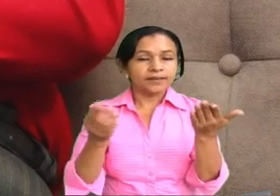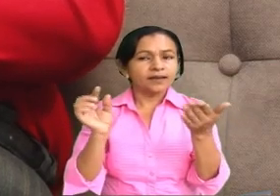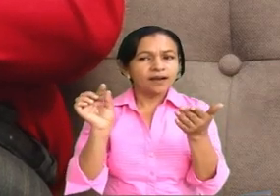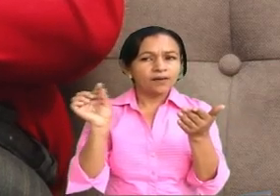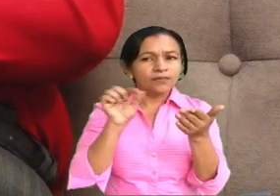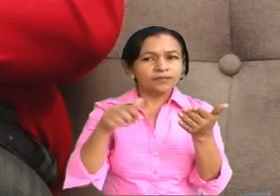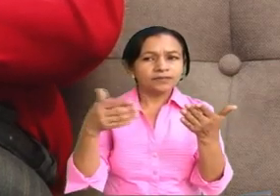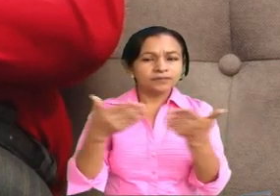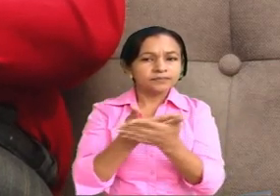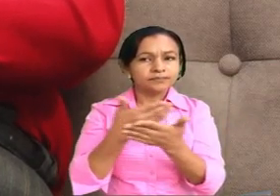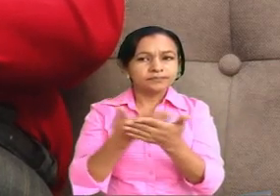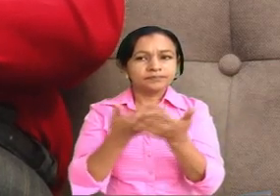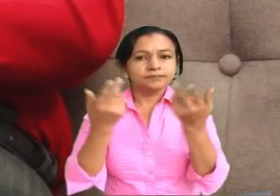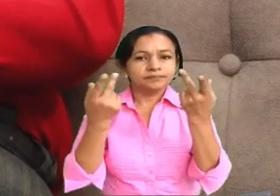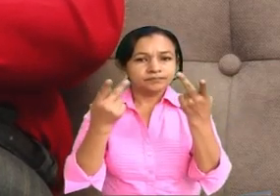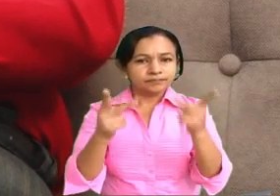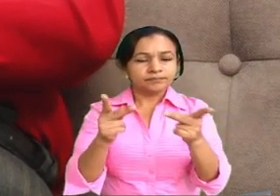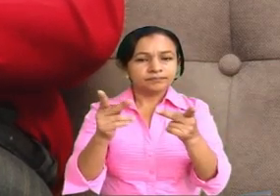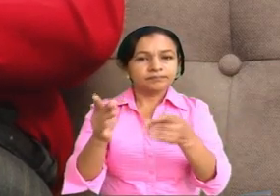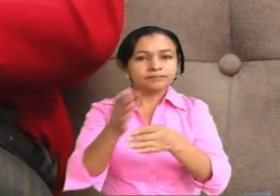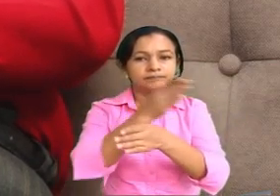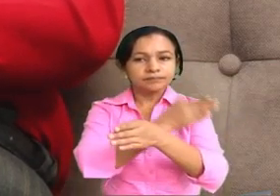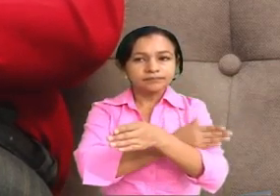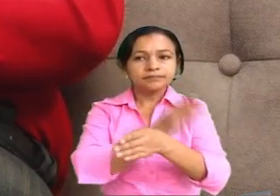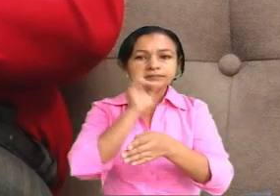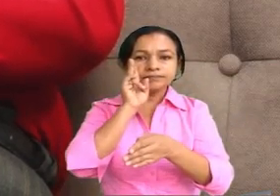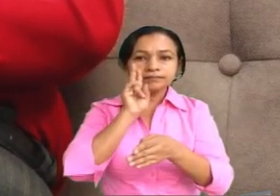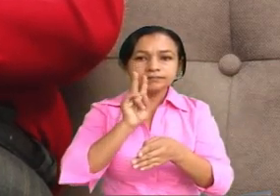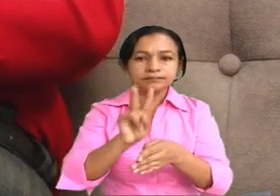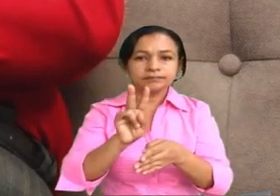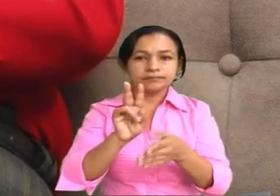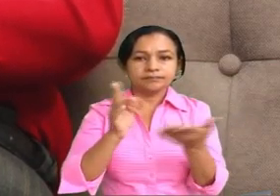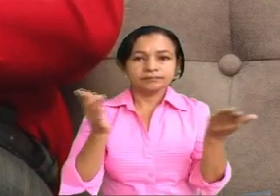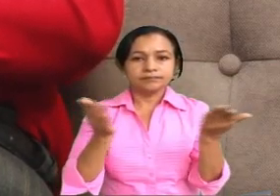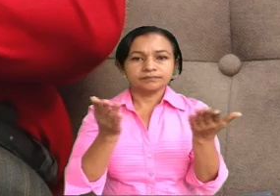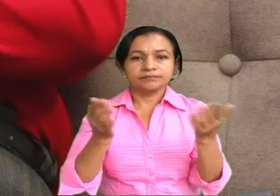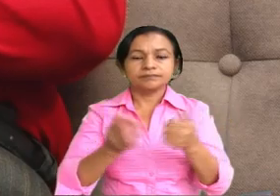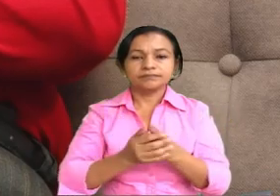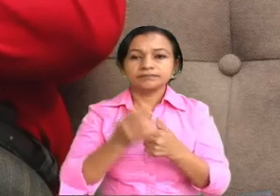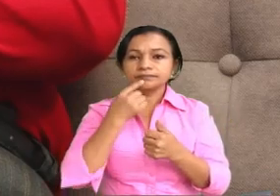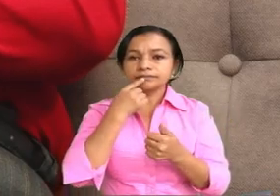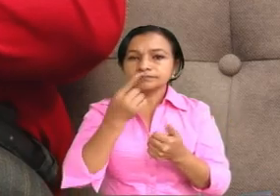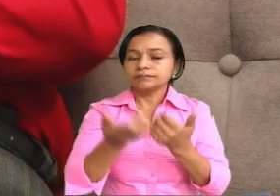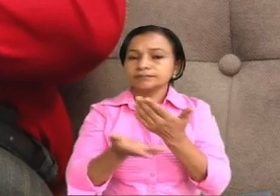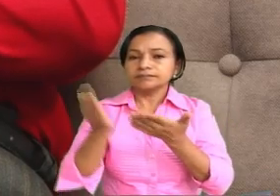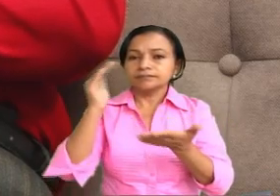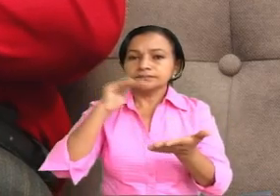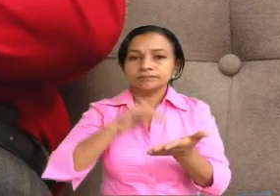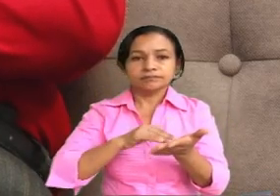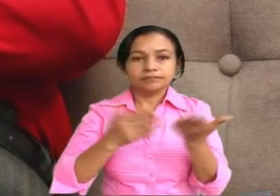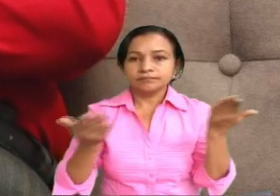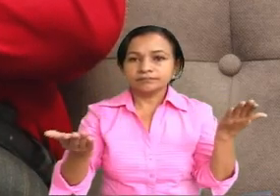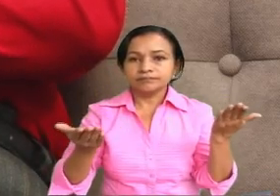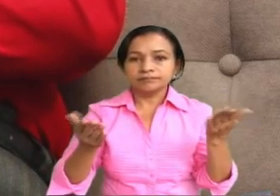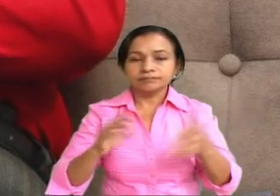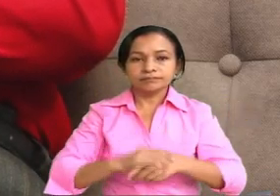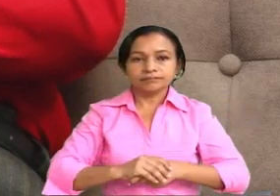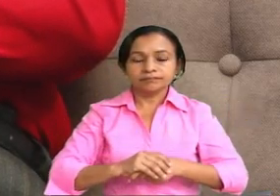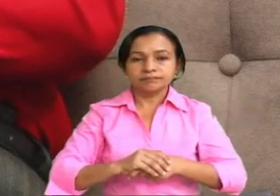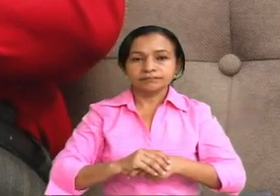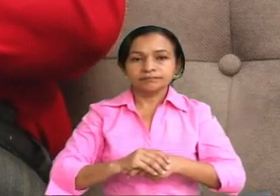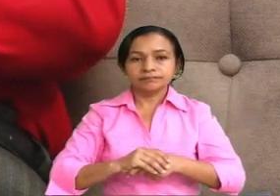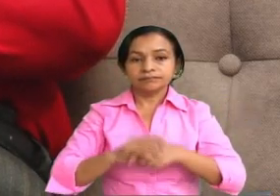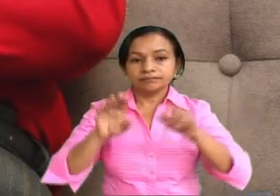ahorita, pero que sí se miró anteriormente. Si miramos, vuelvo y lo repito, ancestralmente. Entonces, cómo